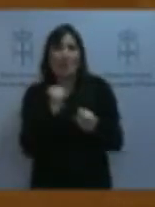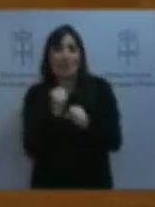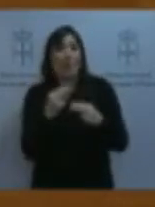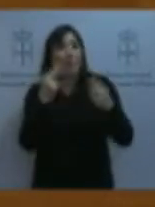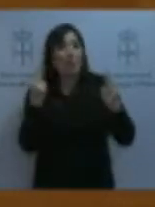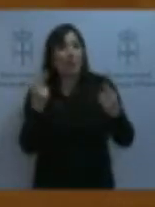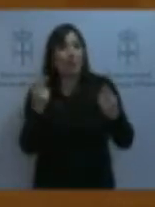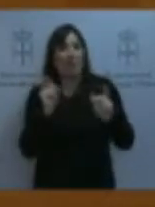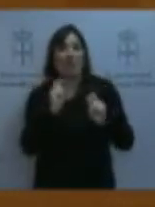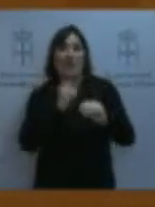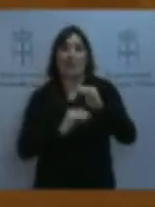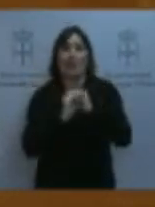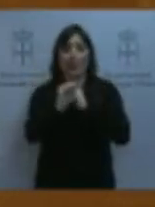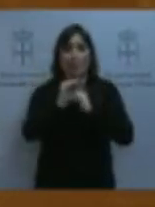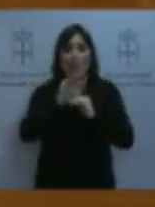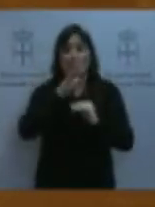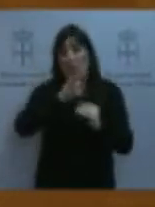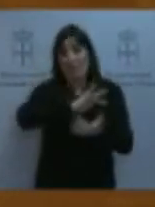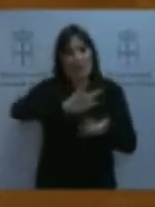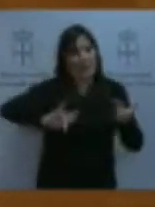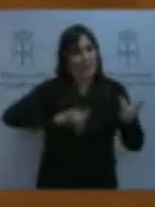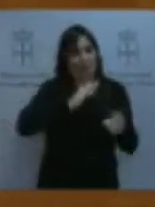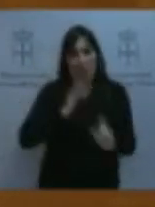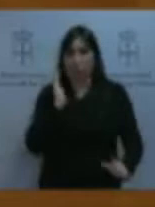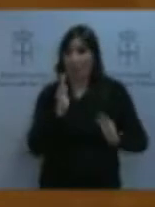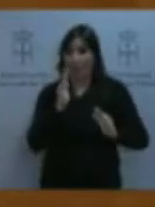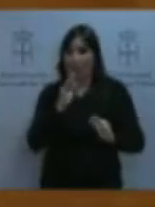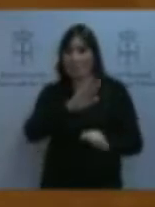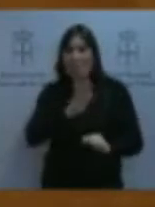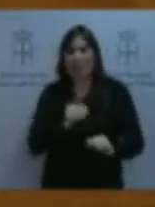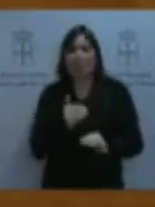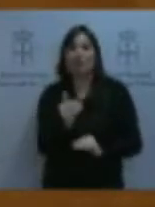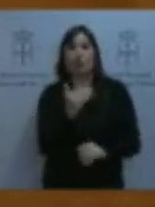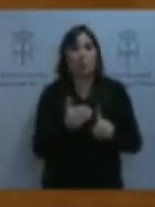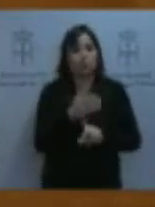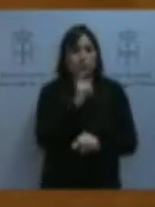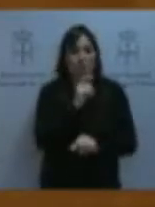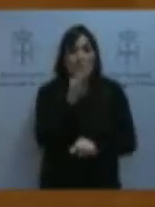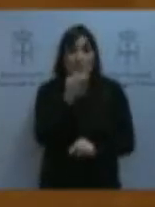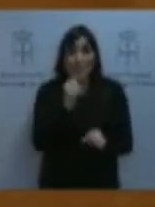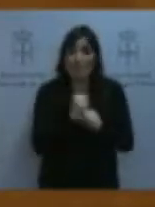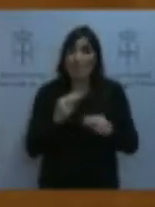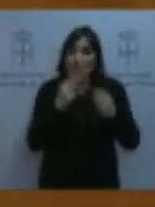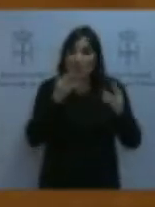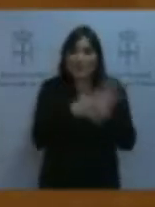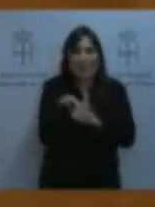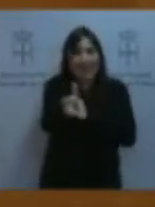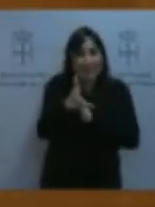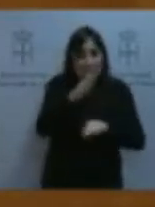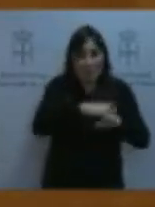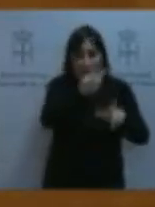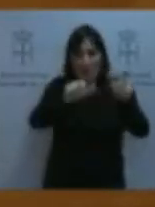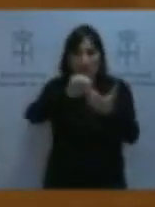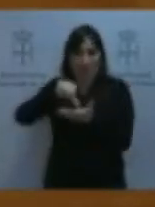muy complicados de alcanzar. Porque el empleo público es, además, un derecho de la ciudadanía y el acceso al mismo debe ajustarse a